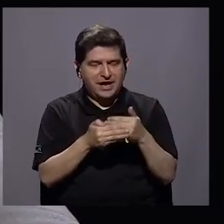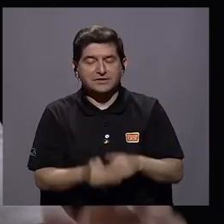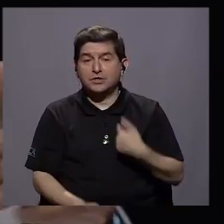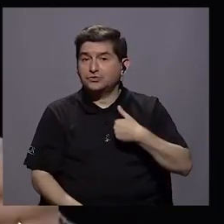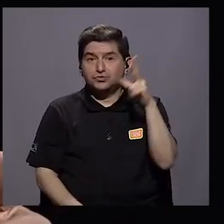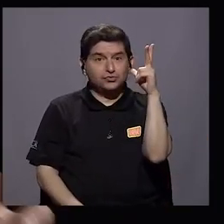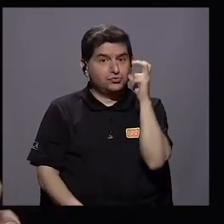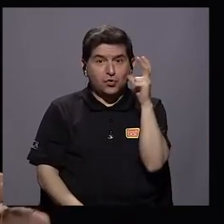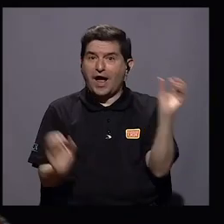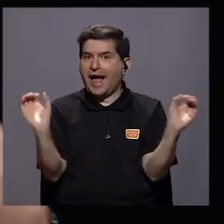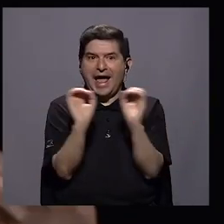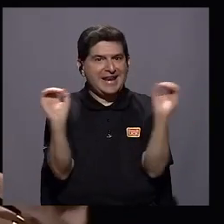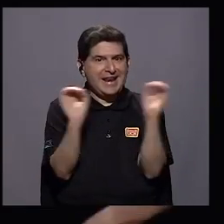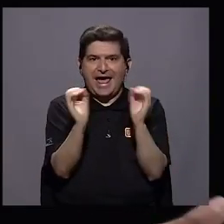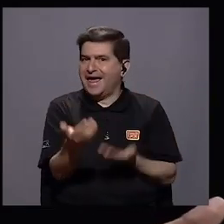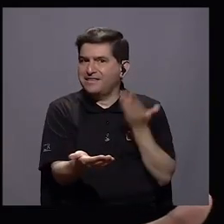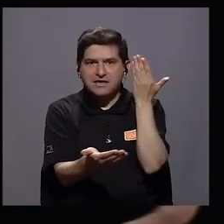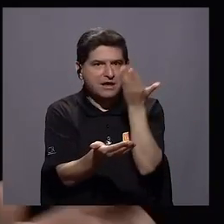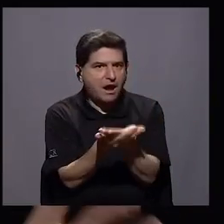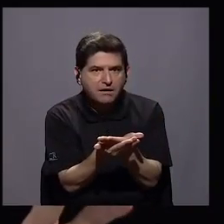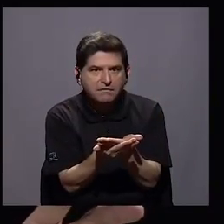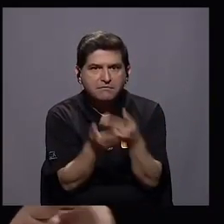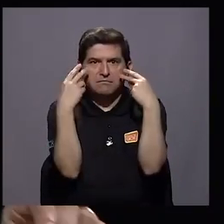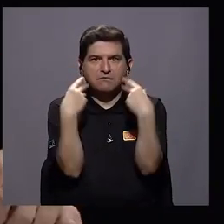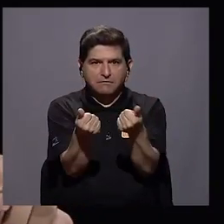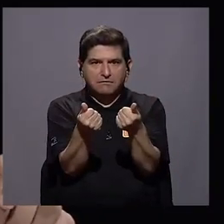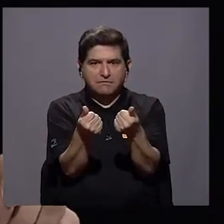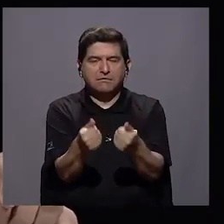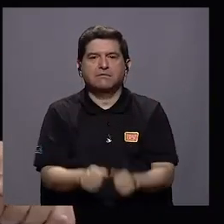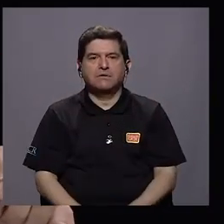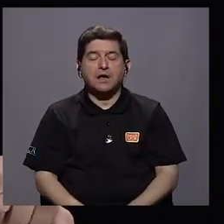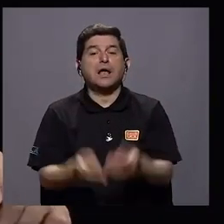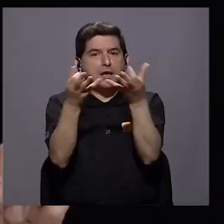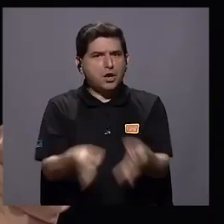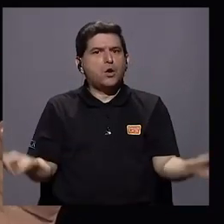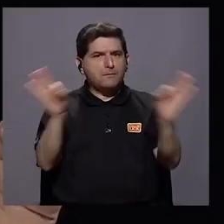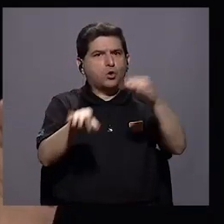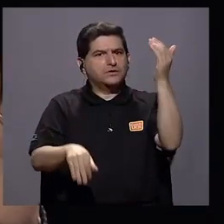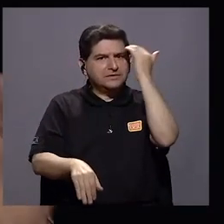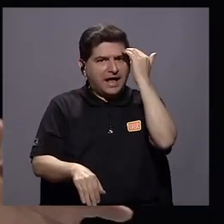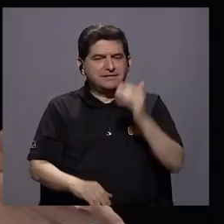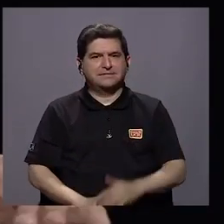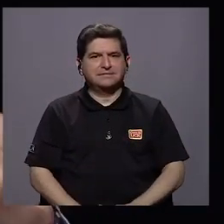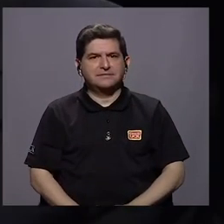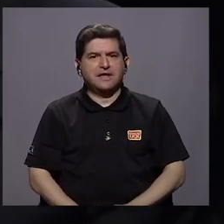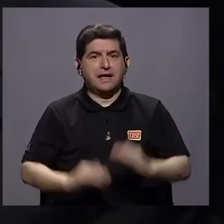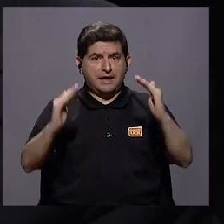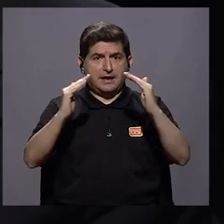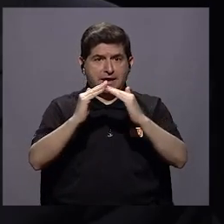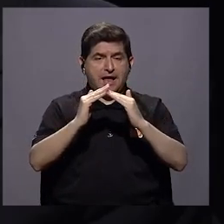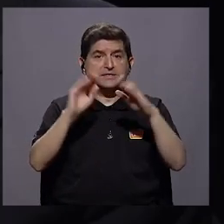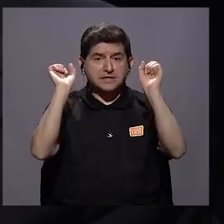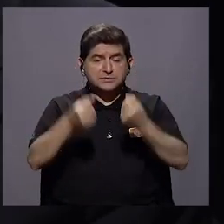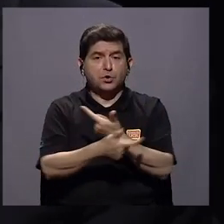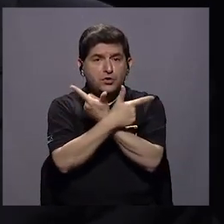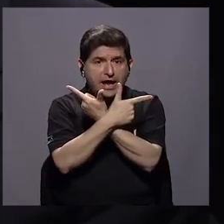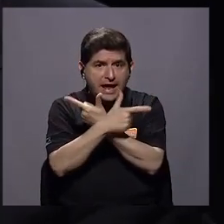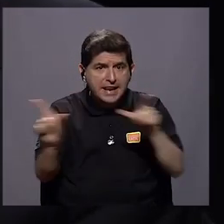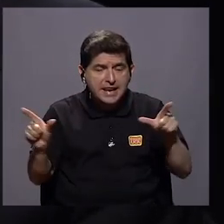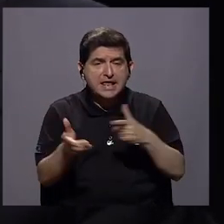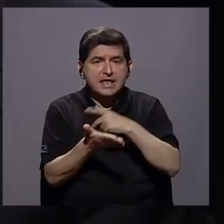se lo he escuchado, digamos que a nadie lo plantea así, de buenas a primeras, y además es muy importante saber que hay casas que podrían salir exoneradas y